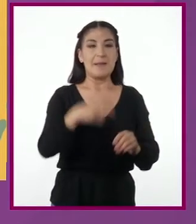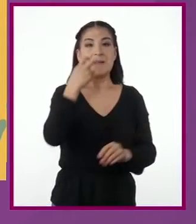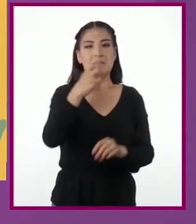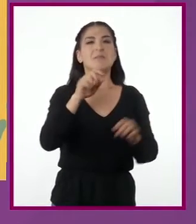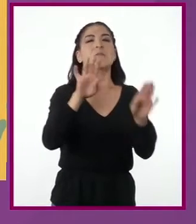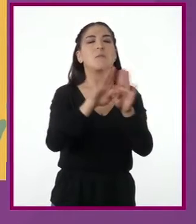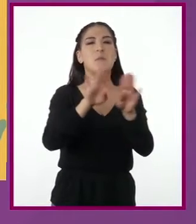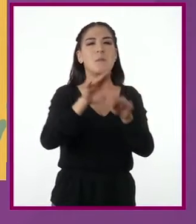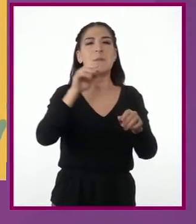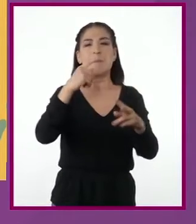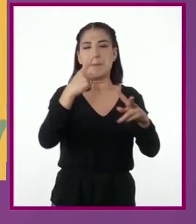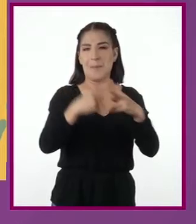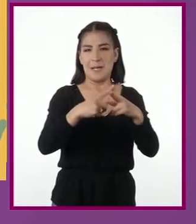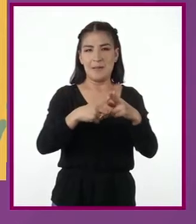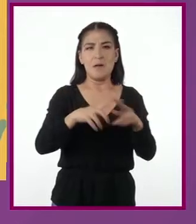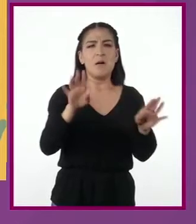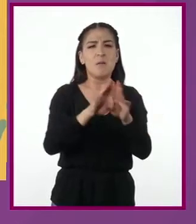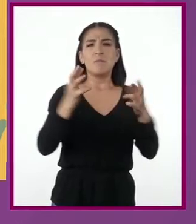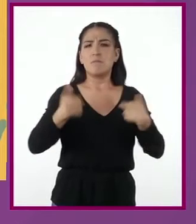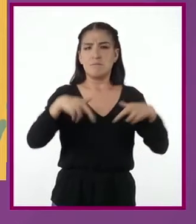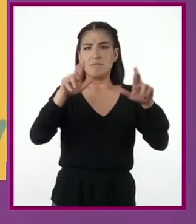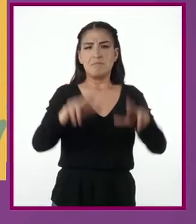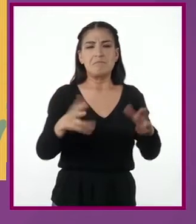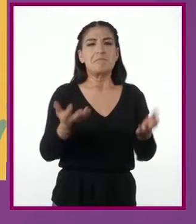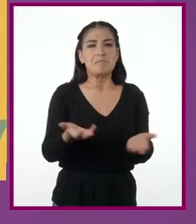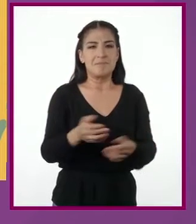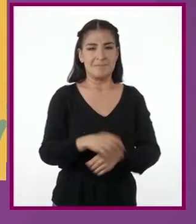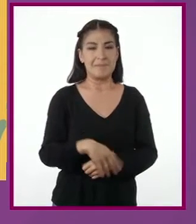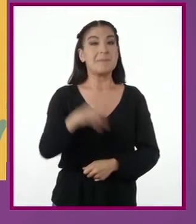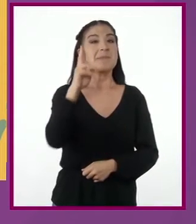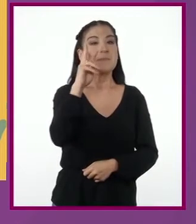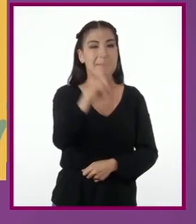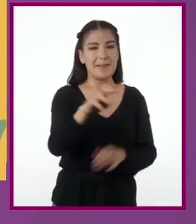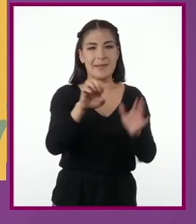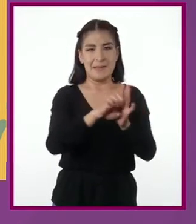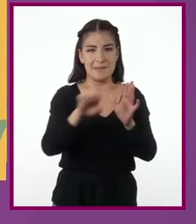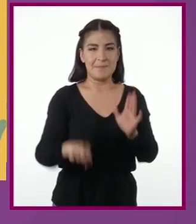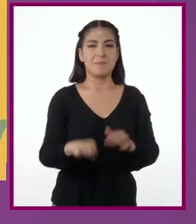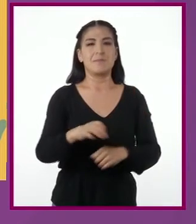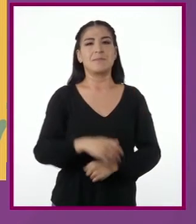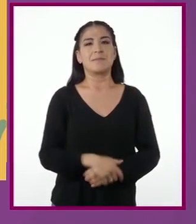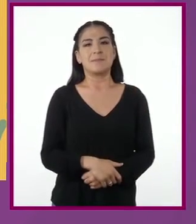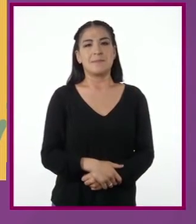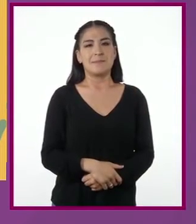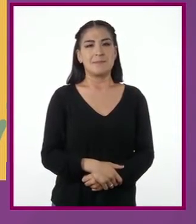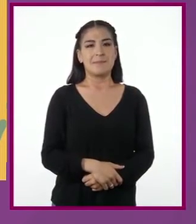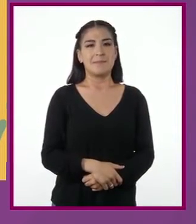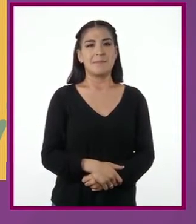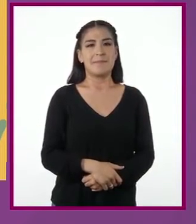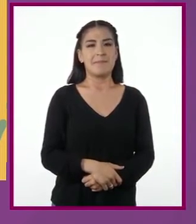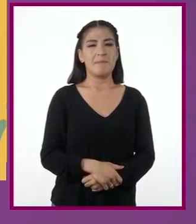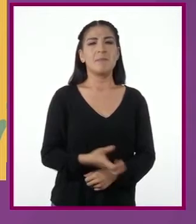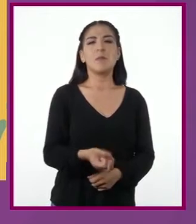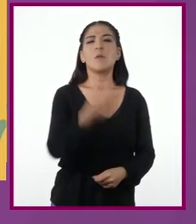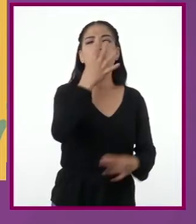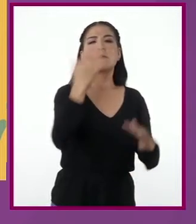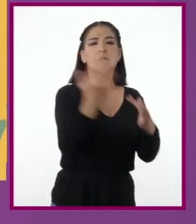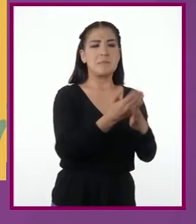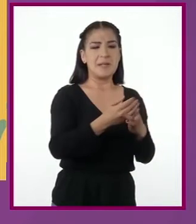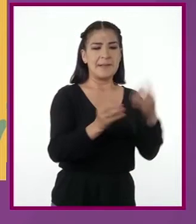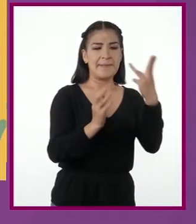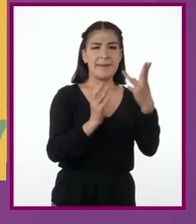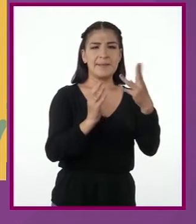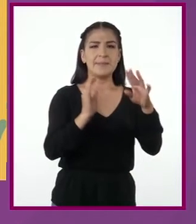Aritméticamente, ¿cómo se representa la parte de una fracción? Observemos el ejemplo. ¿Cuánto es la mitad de